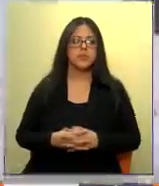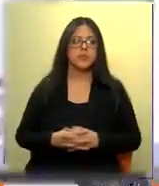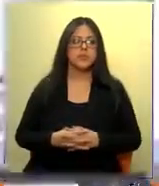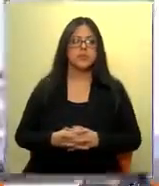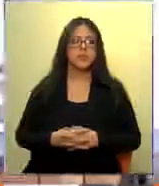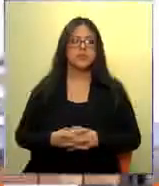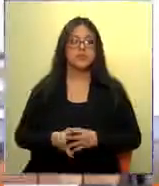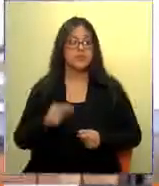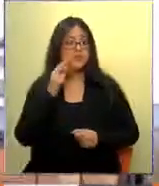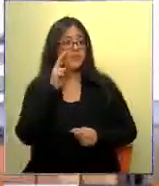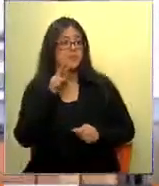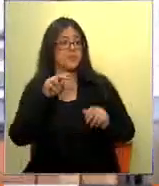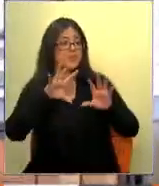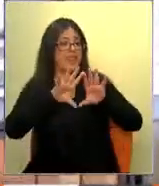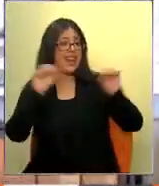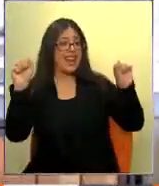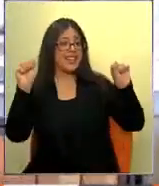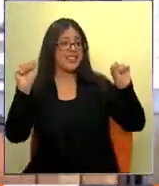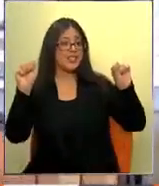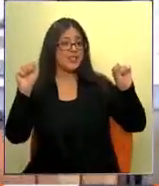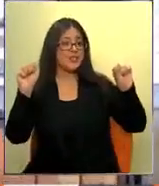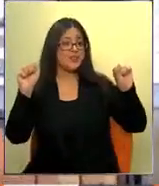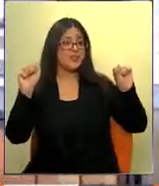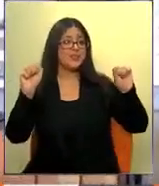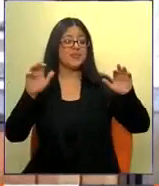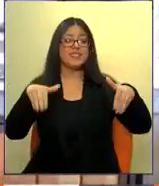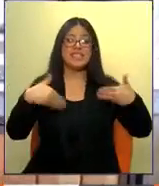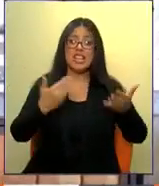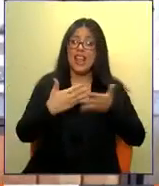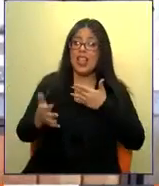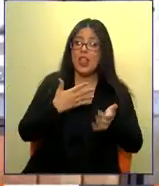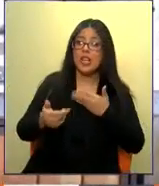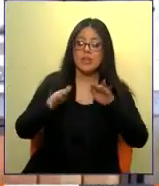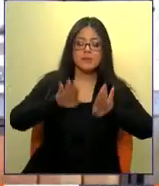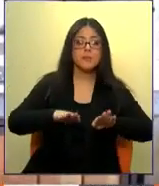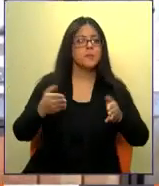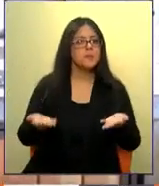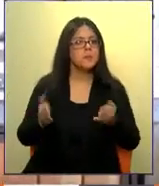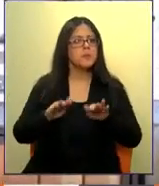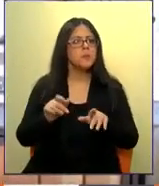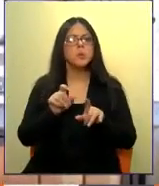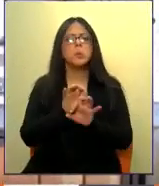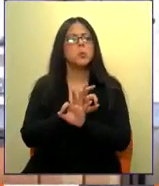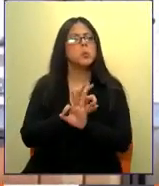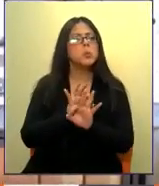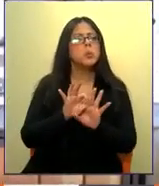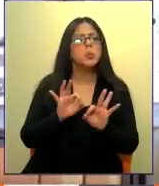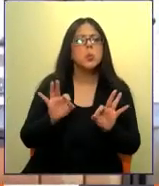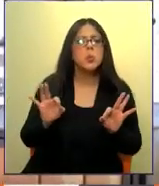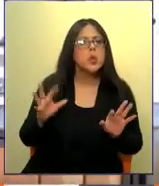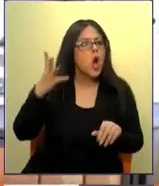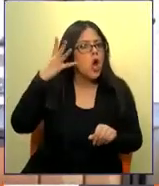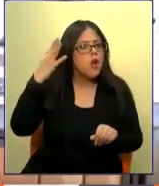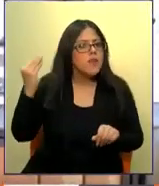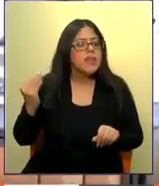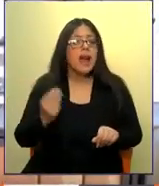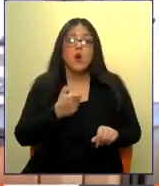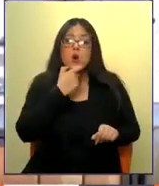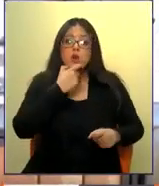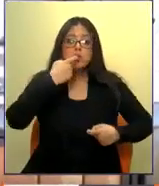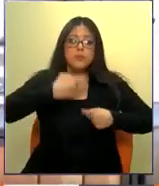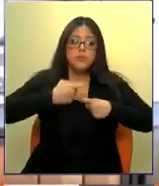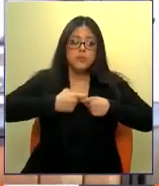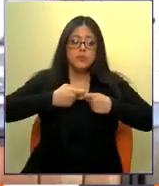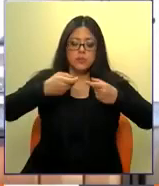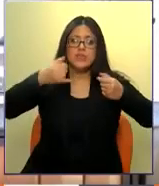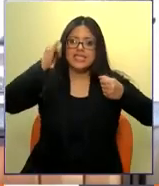Miren muchachos, ya tenemos lista la carne salada y ahora vamos a la parrilla. No olviden nunca por el lado del hueso, es muy importante para que el sabor